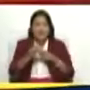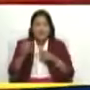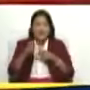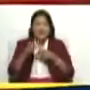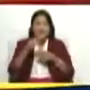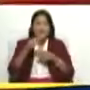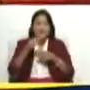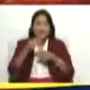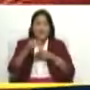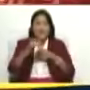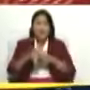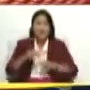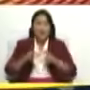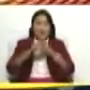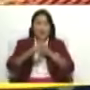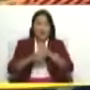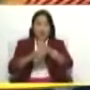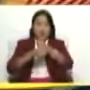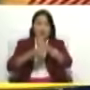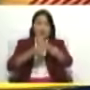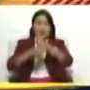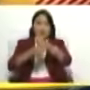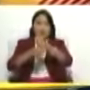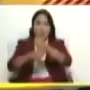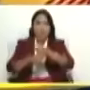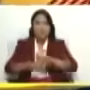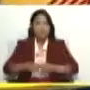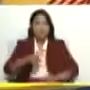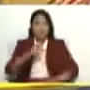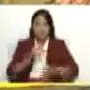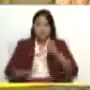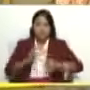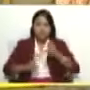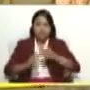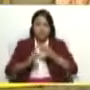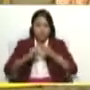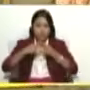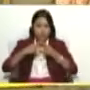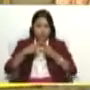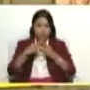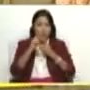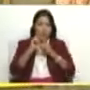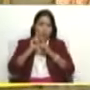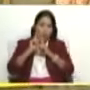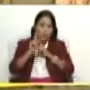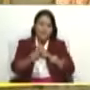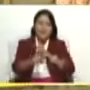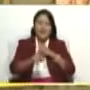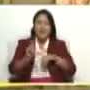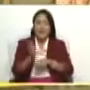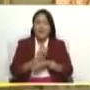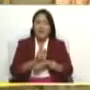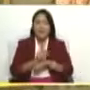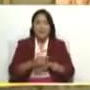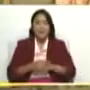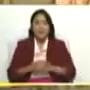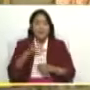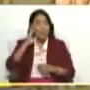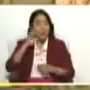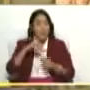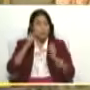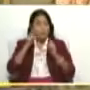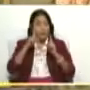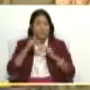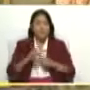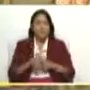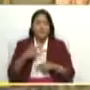Parecía un caballo en un clásico Simón Bolívar galopando por fuera una cosa impresionante yo